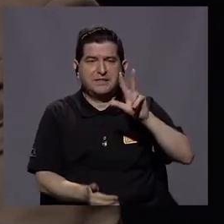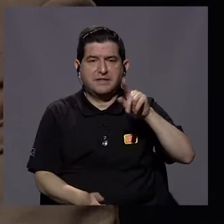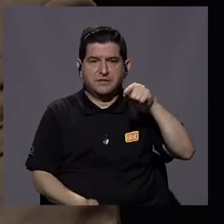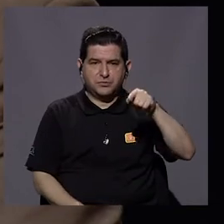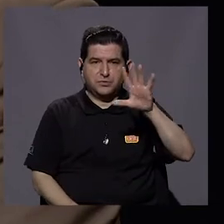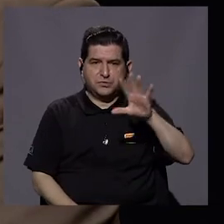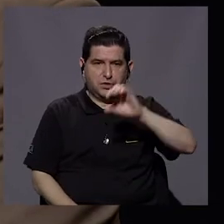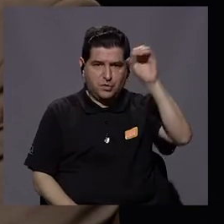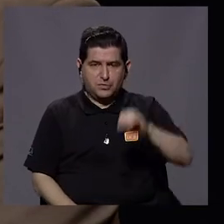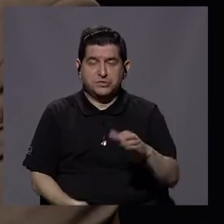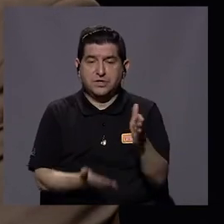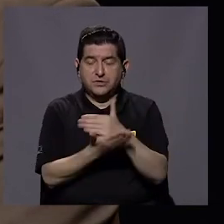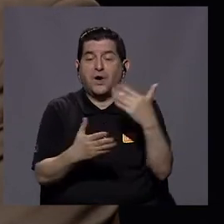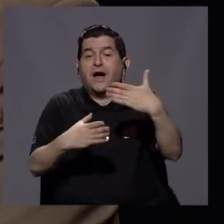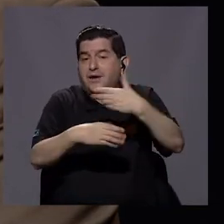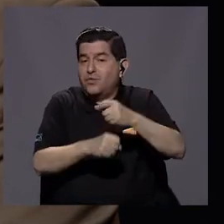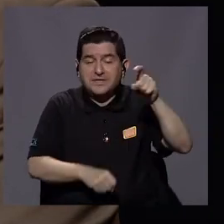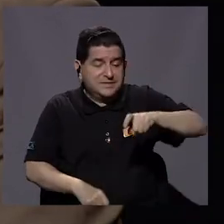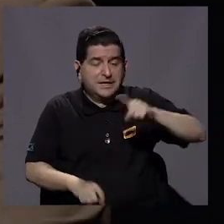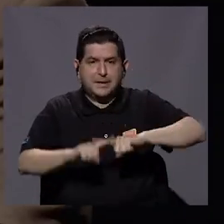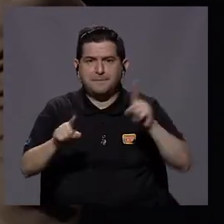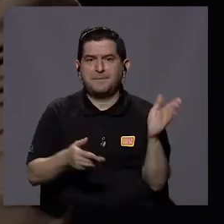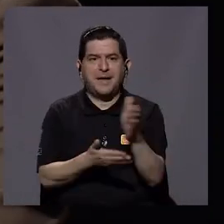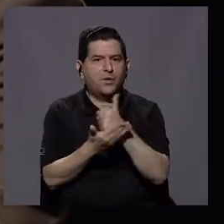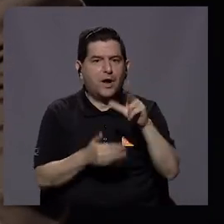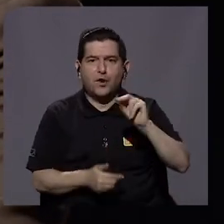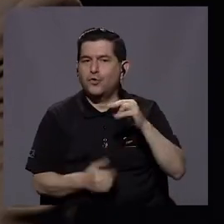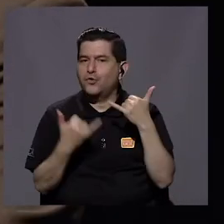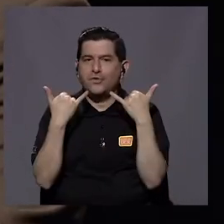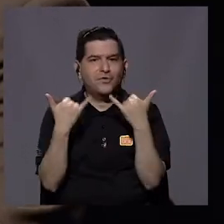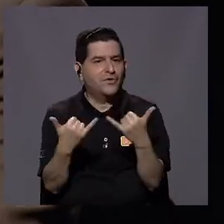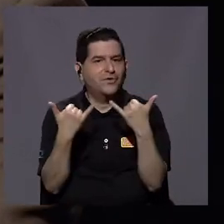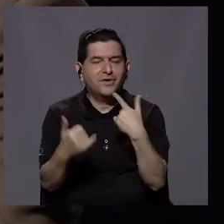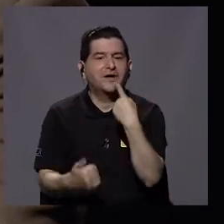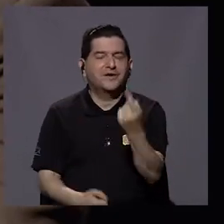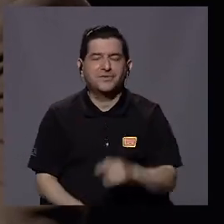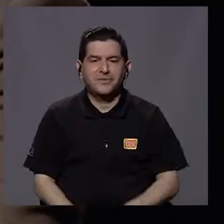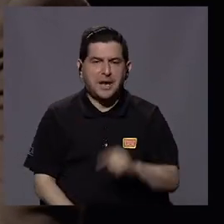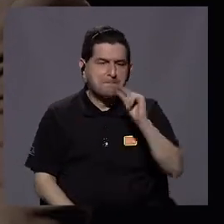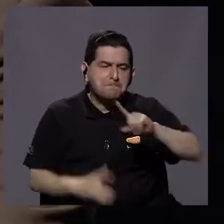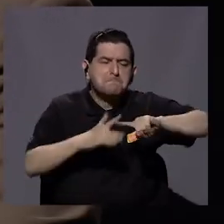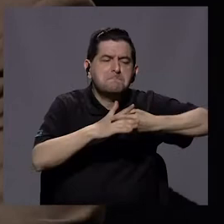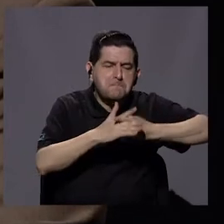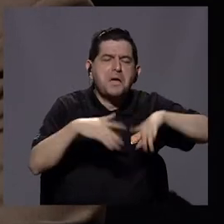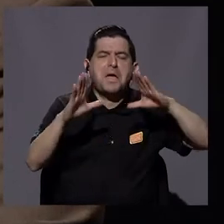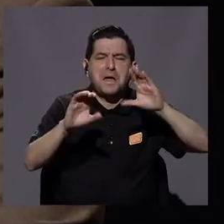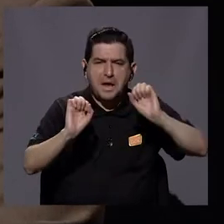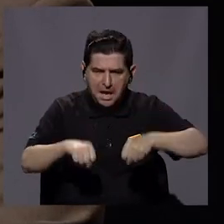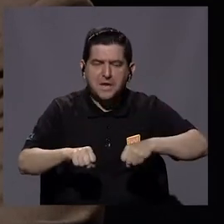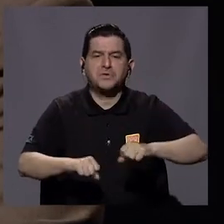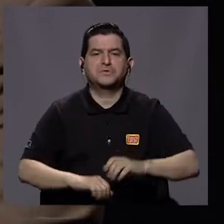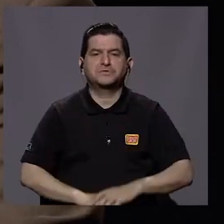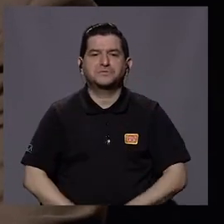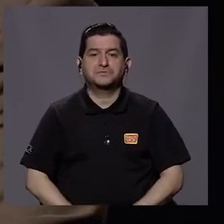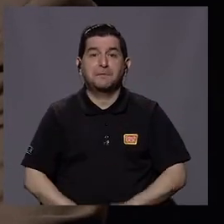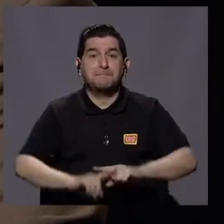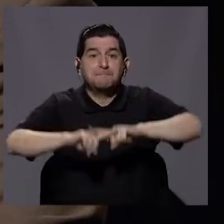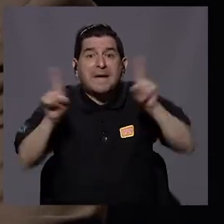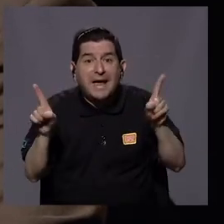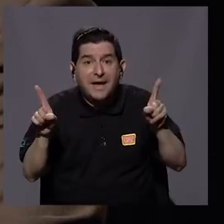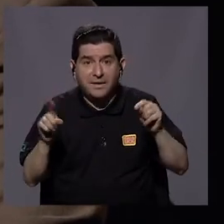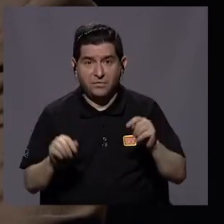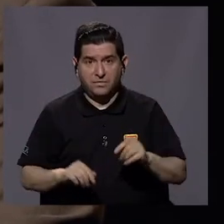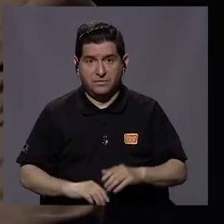Es decir, hay que hacer algo. Hay que hacer algo. Pero ese algo no es esto. Hay pequeños ajustes que se pueden hacer perfectamente. Uh-huh.